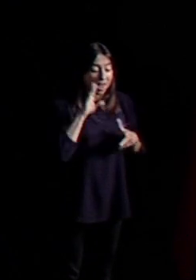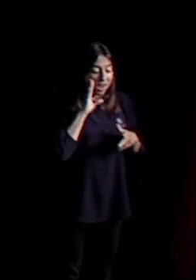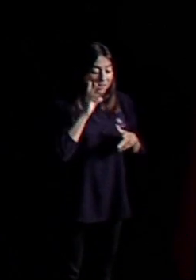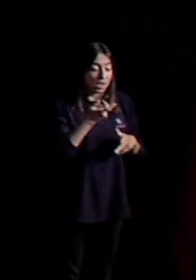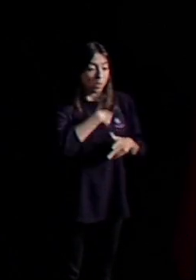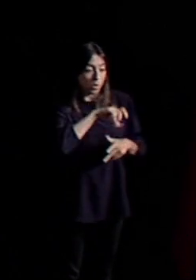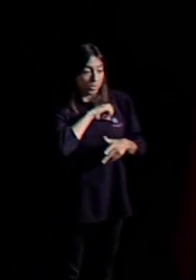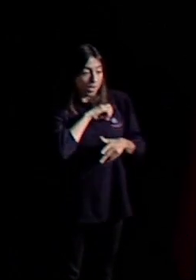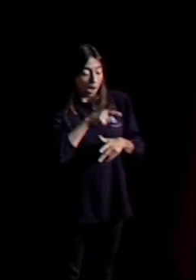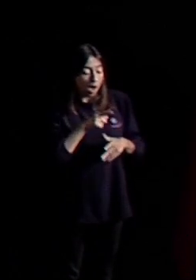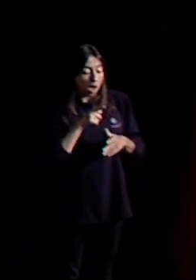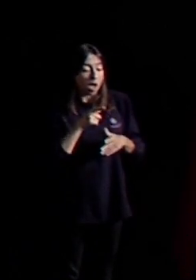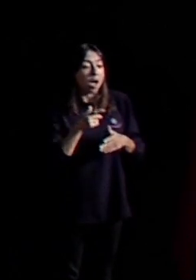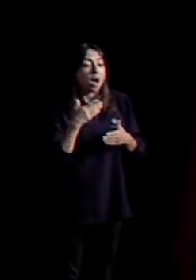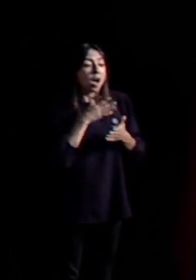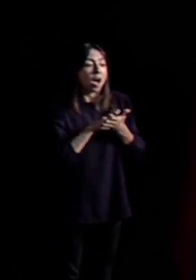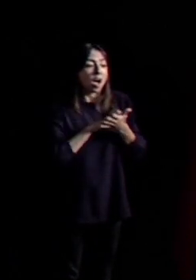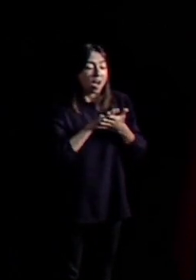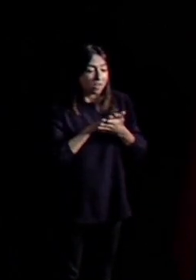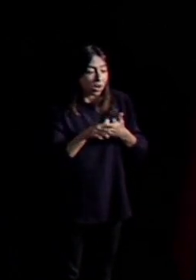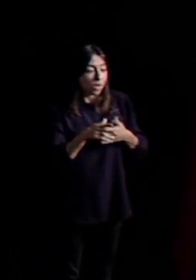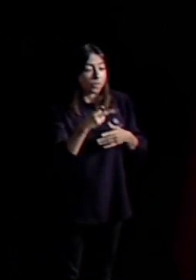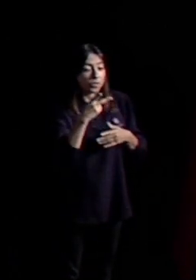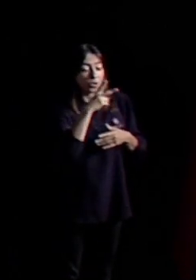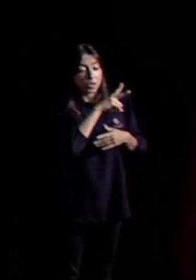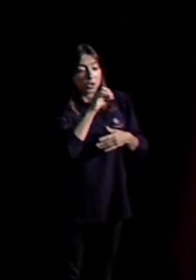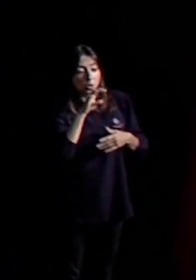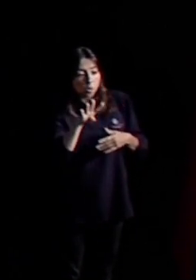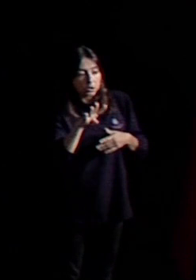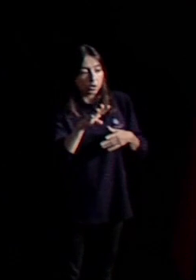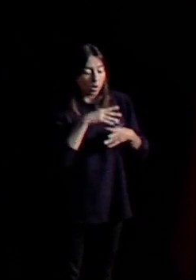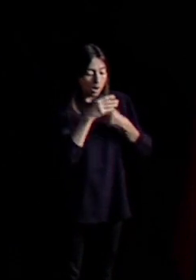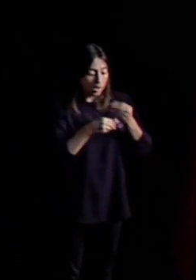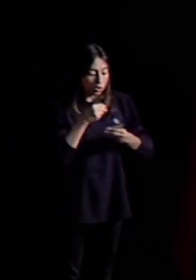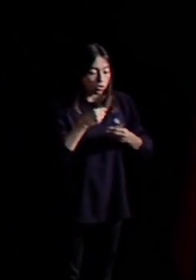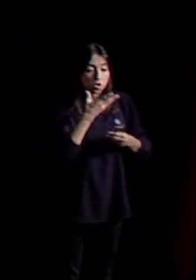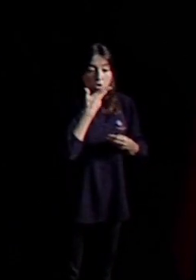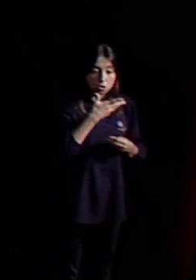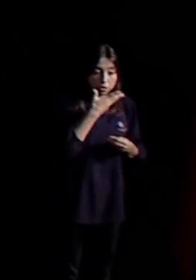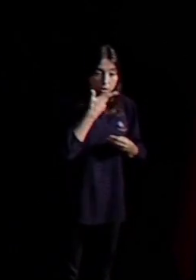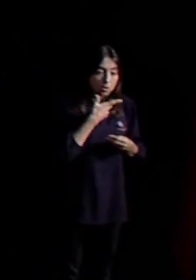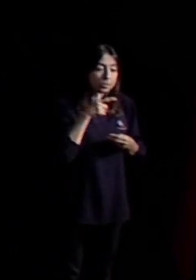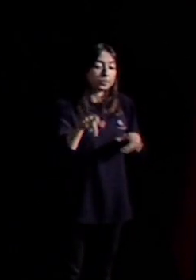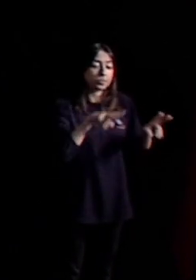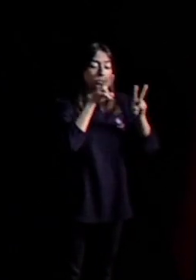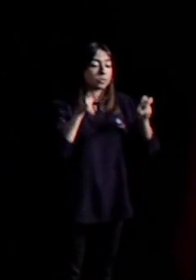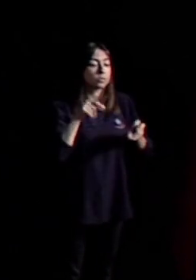hablado que había 204 hechos conocidos y demás del tema